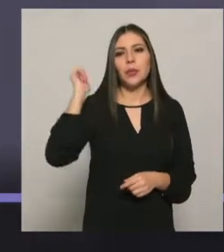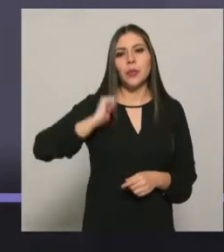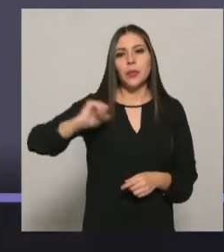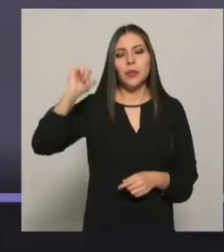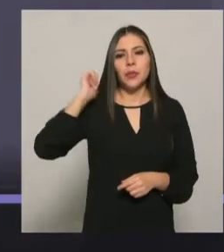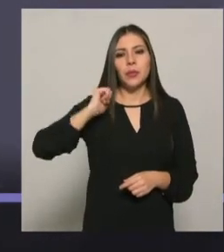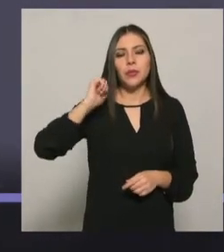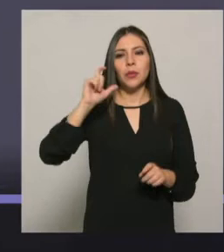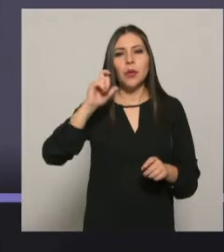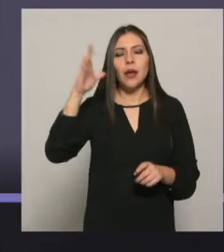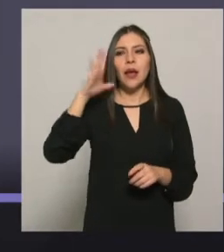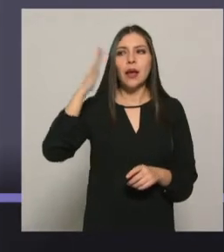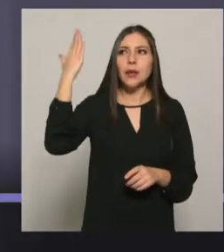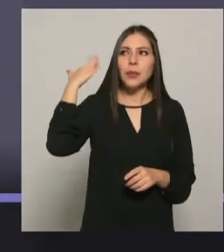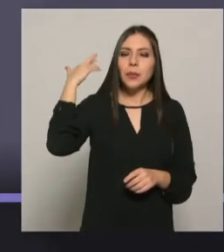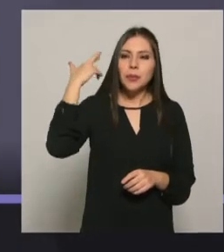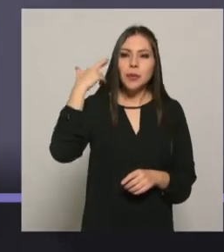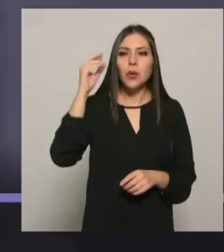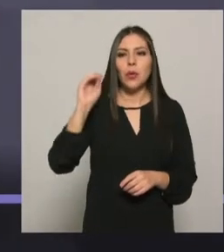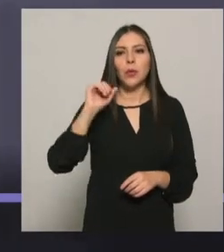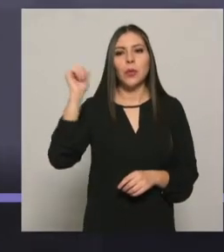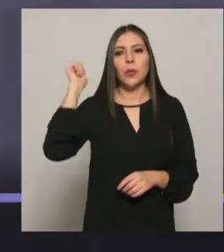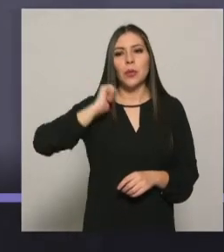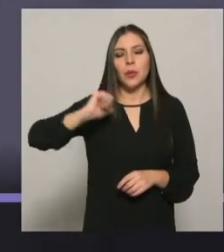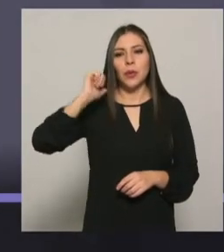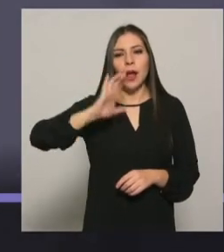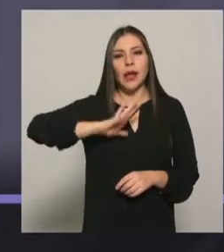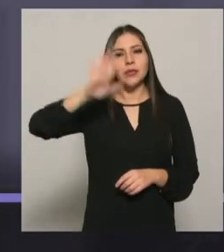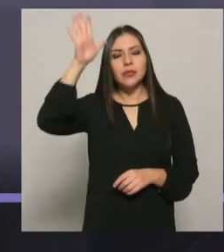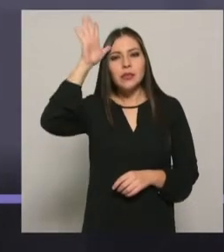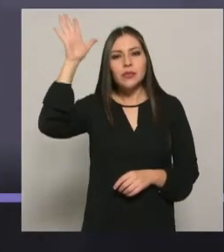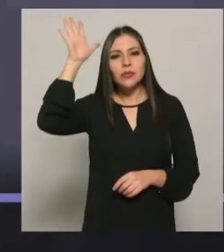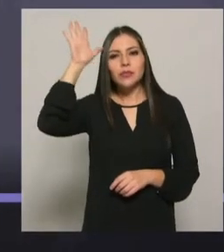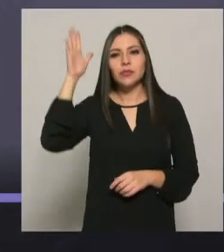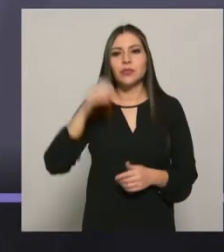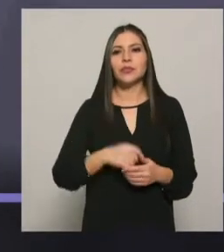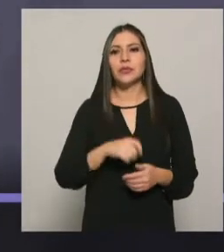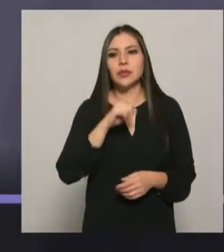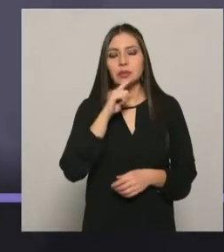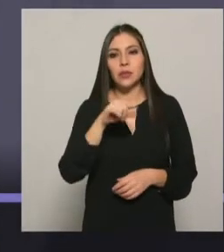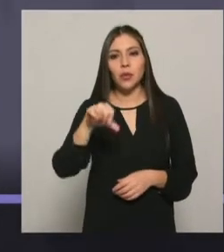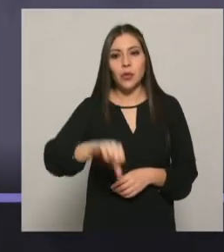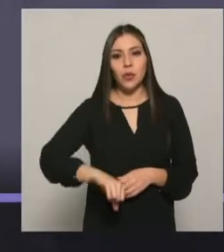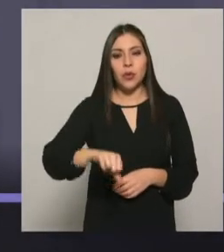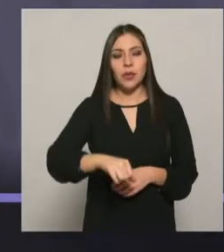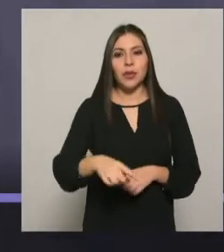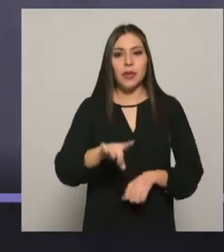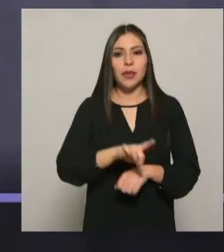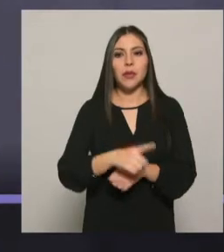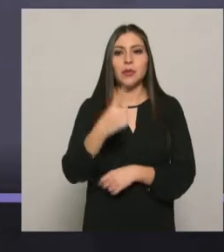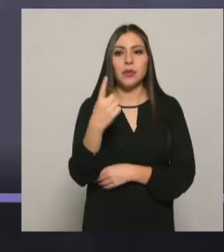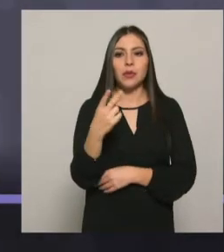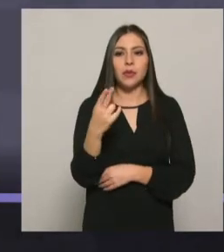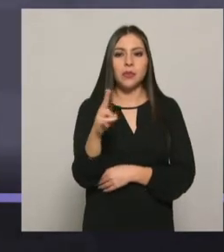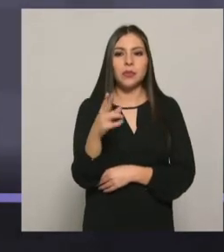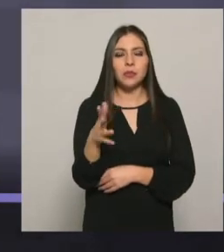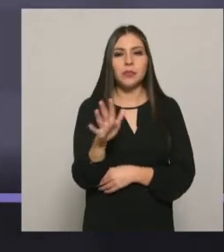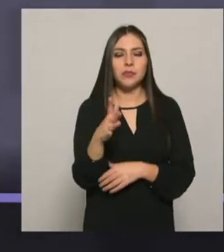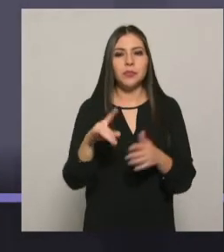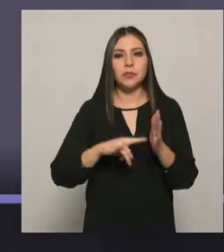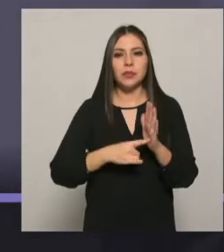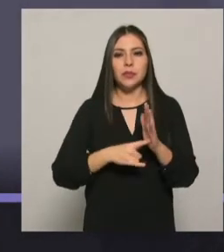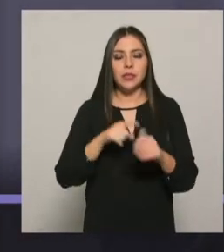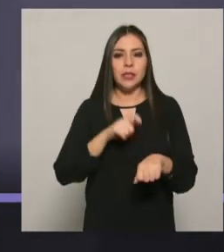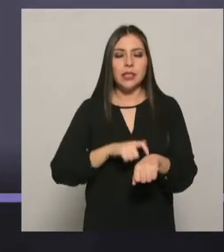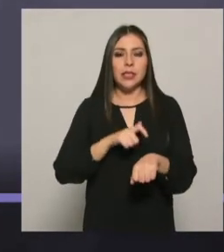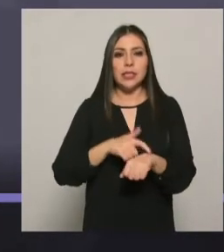colonial. Bueno, también cabe mencionar que el día de hoy, 1 de noviembre, alrededor de las 7